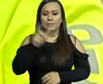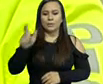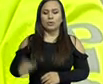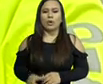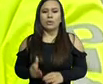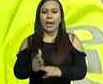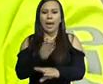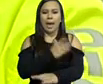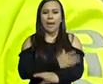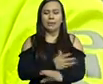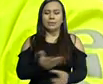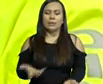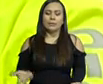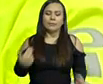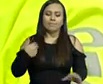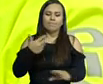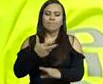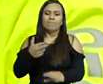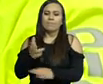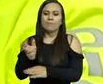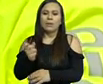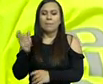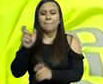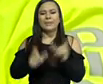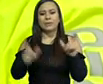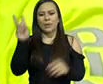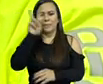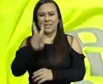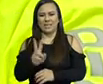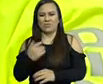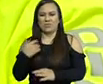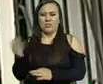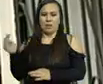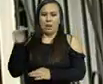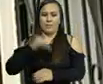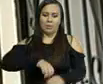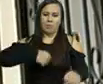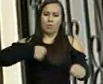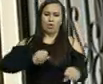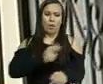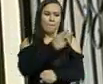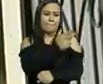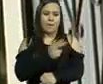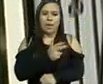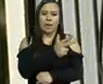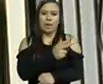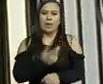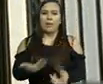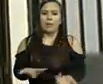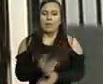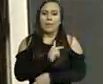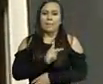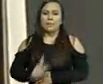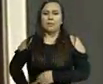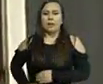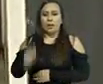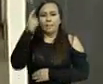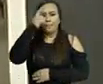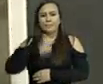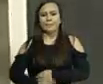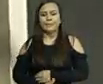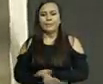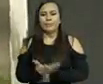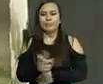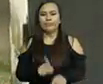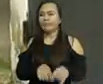condiciones que se percatan de de unos ciudadanos que llegan al lugar y le dispara se descargan de persona la muerte de uno de ellos y la personación